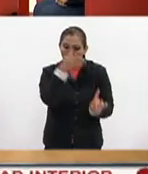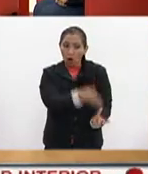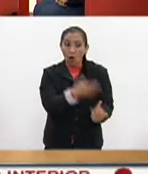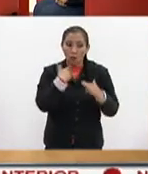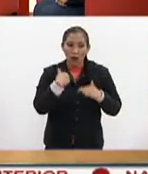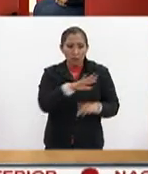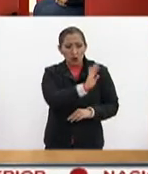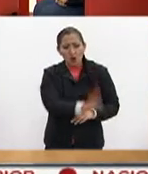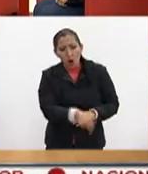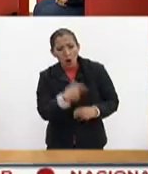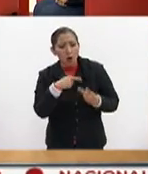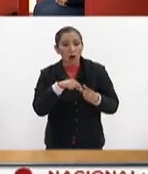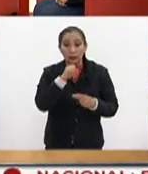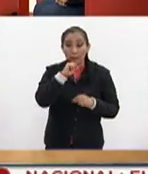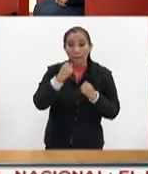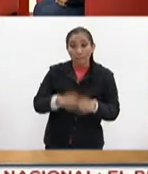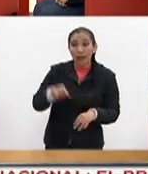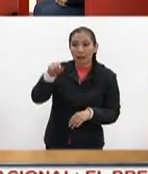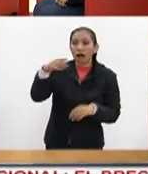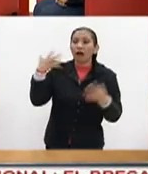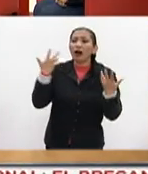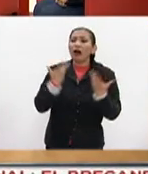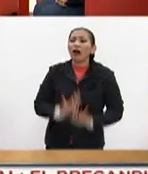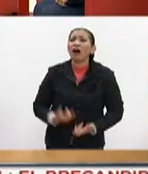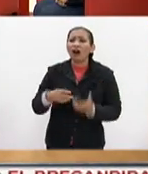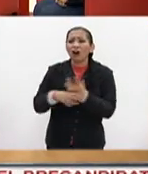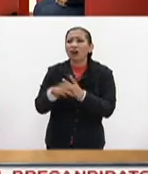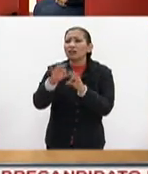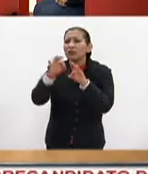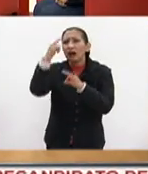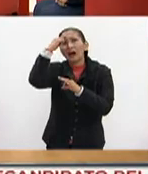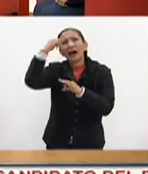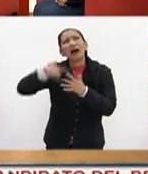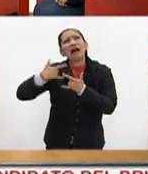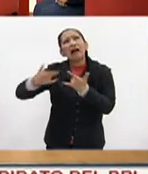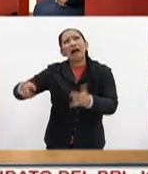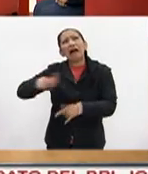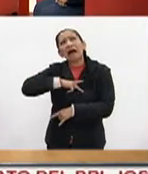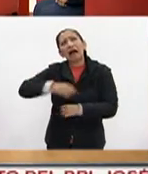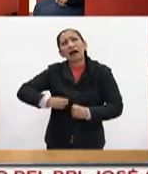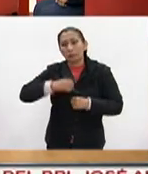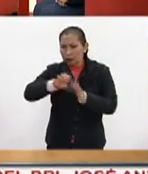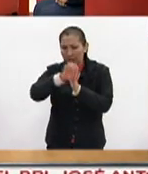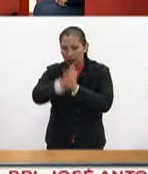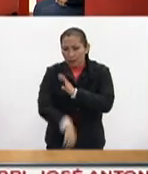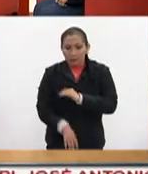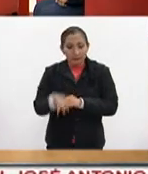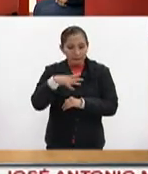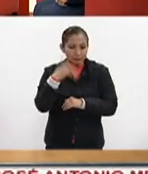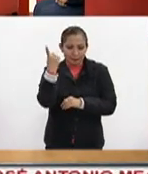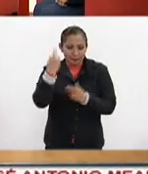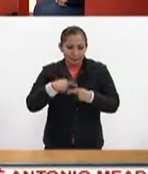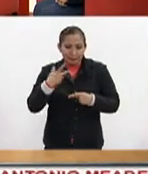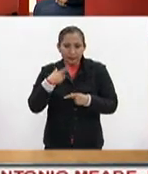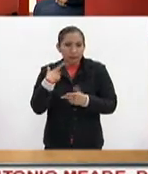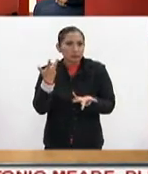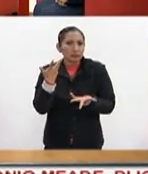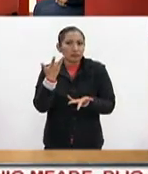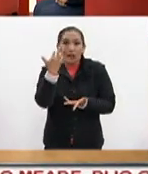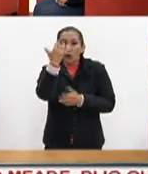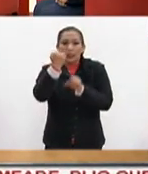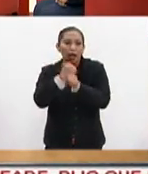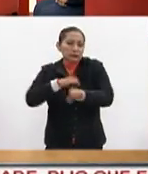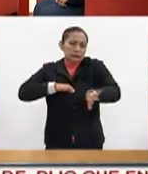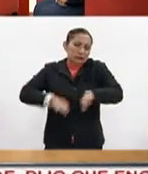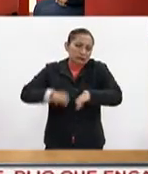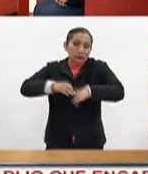más humana, hay muchas pérdidas que representan cosas importantes para las personas. Por ejemplo, alguien que durante 50